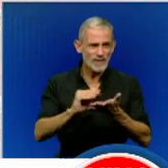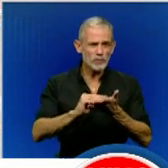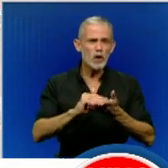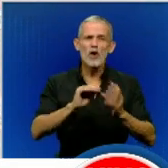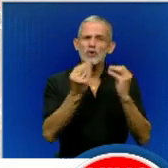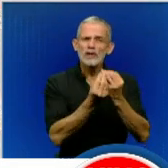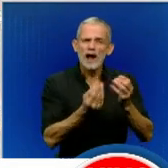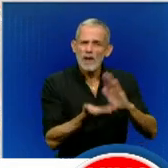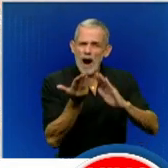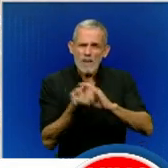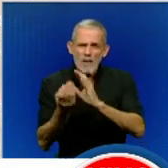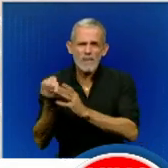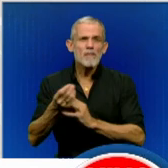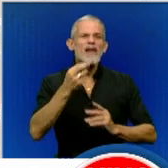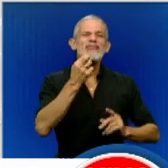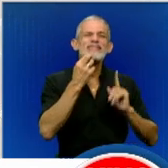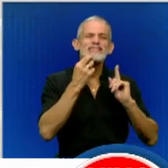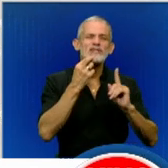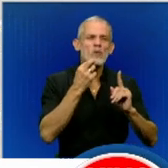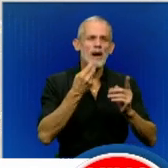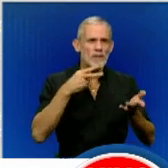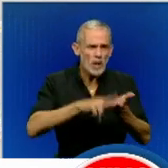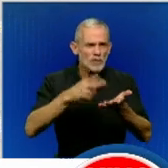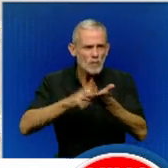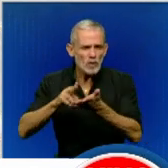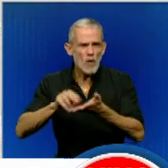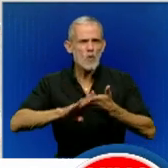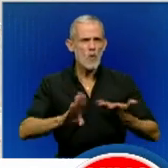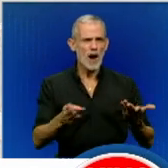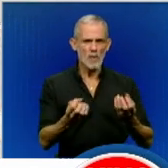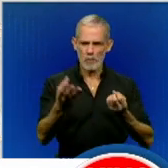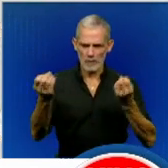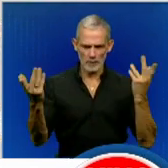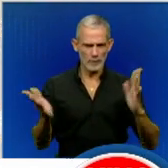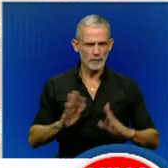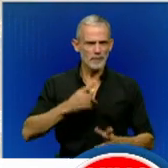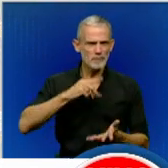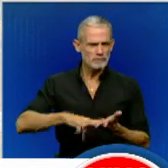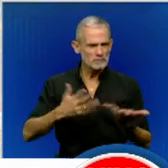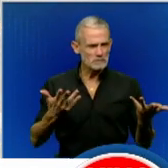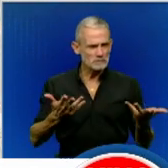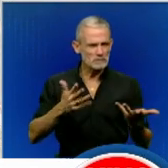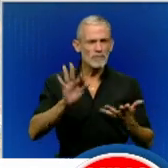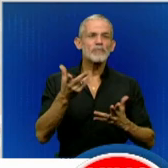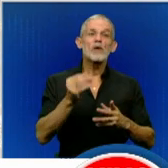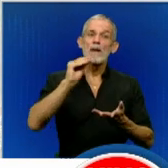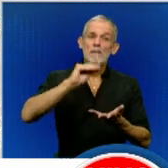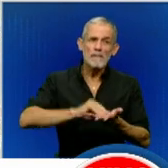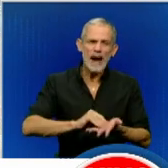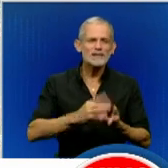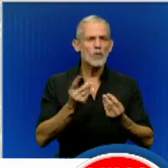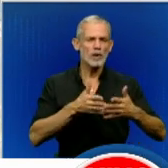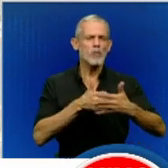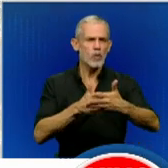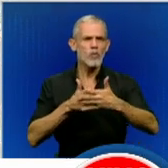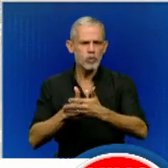19 no voy a volver a repetirlo pero ahora se suma algo más y es esta intervención o trabas